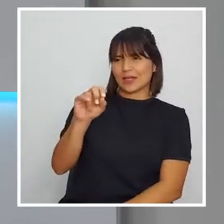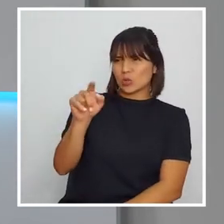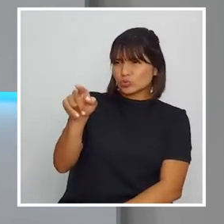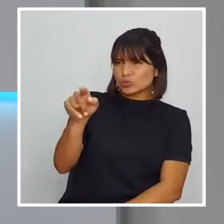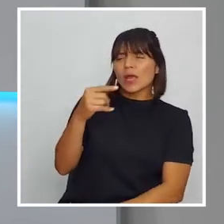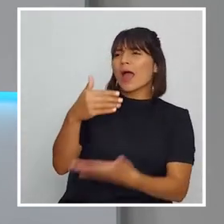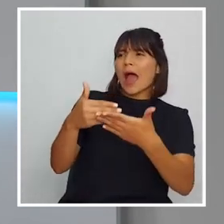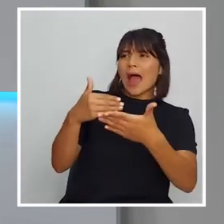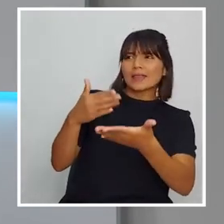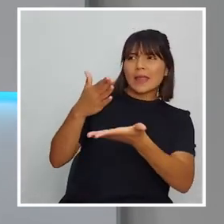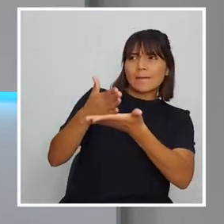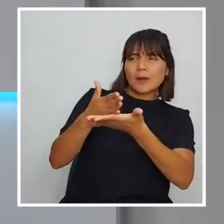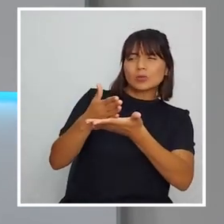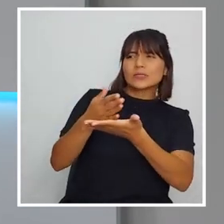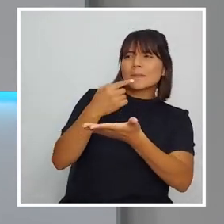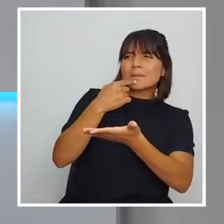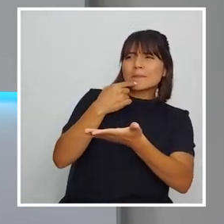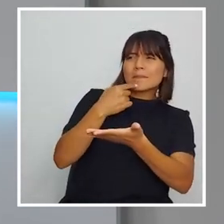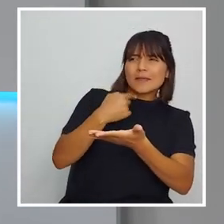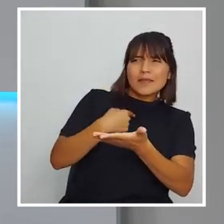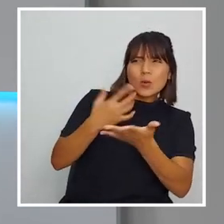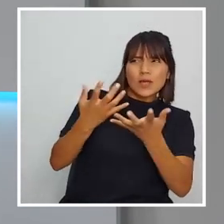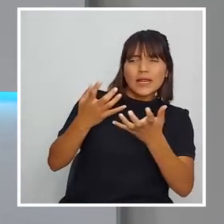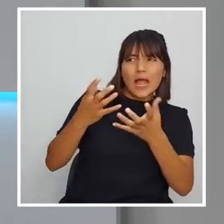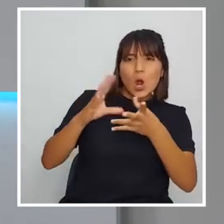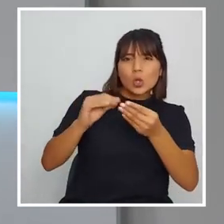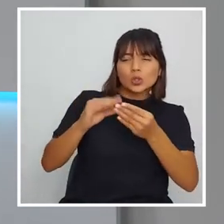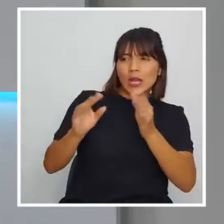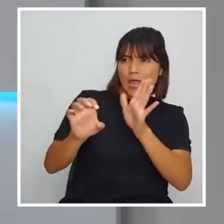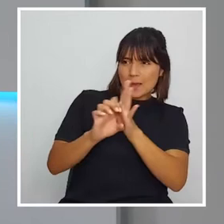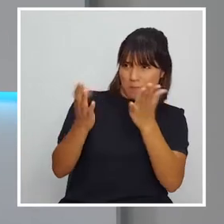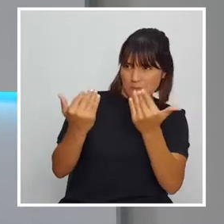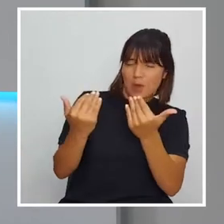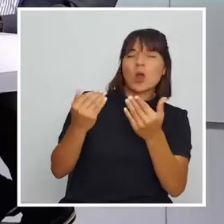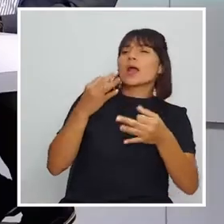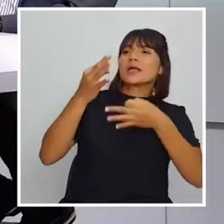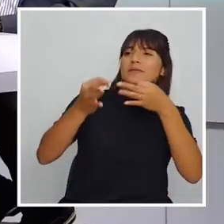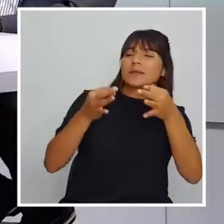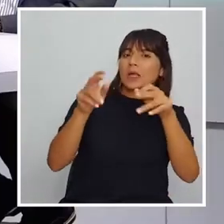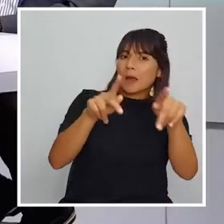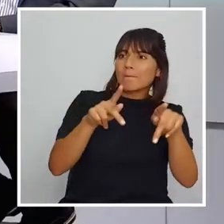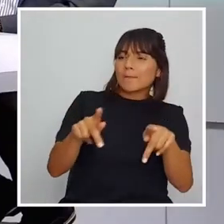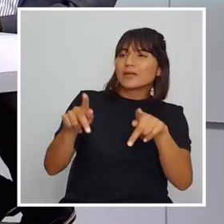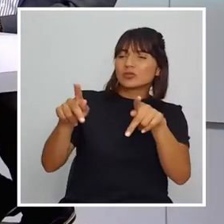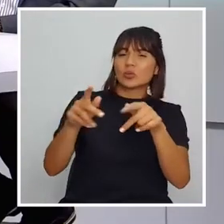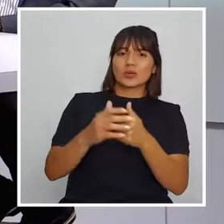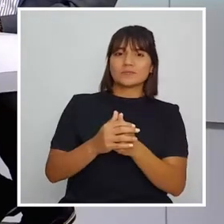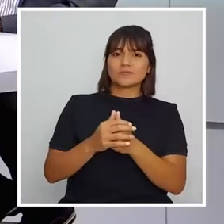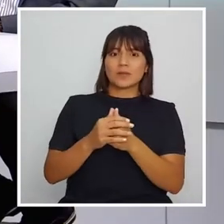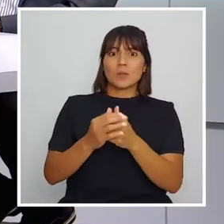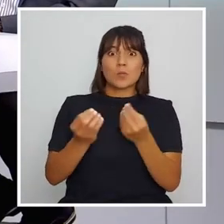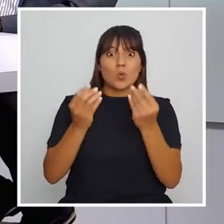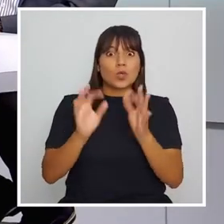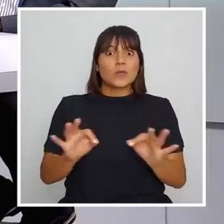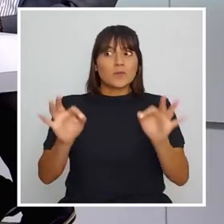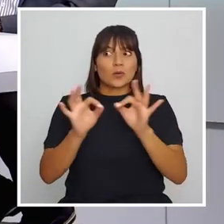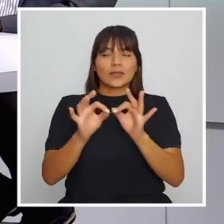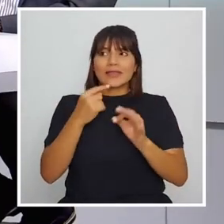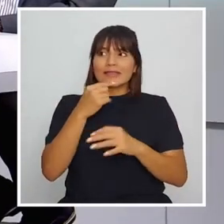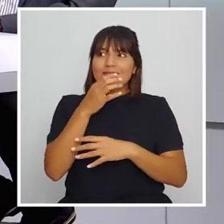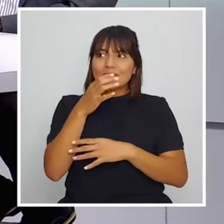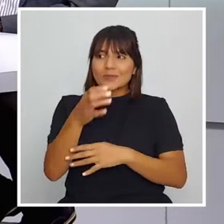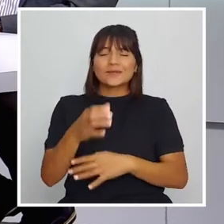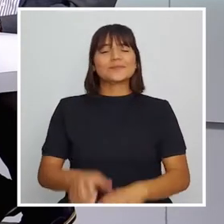de la pausa que nos iba a dar un ejemplo. Cuéntenos y continuemos explicándole a la gente, ¿verdad? Esas importantes recomendaciones que deben de